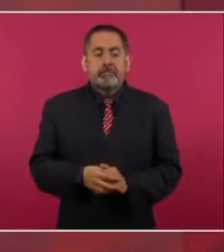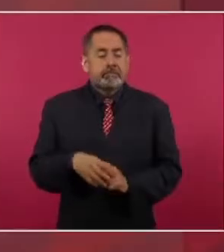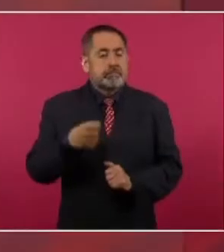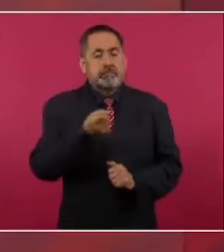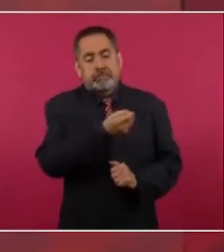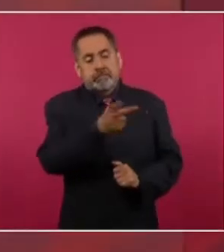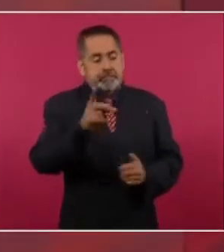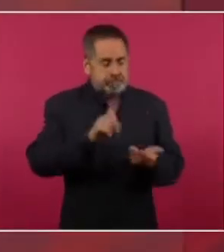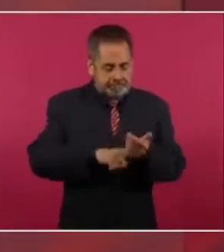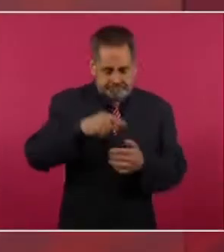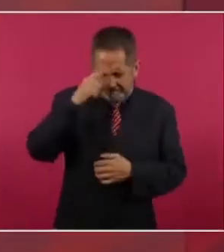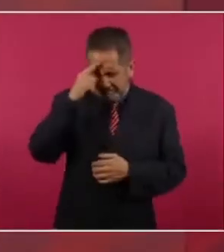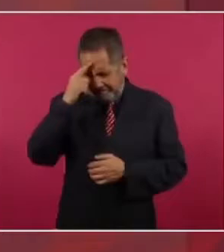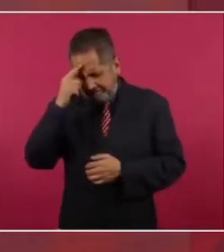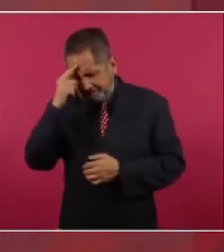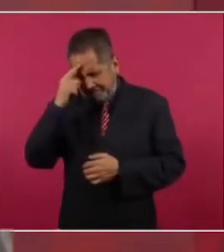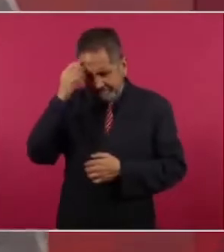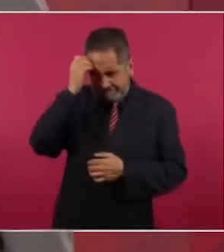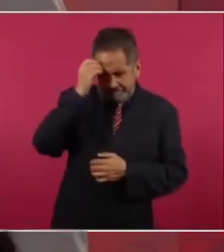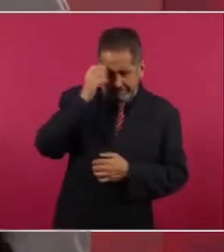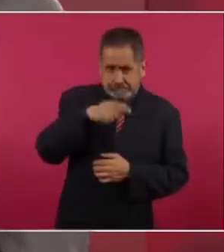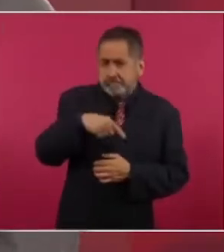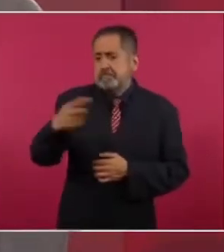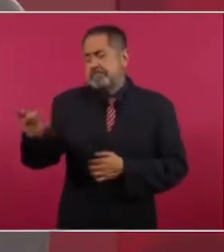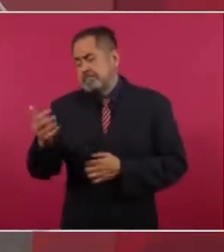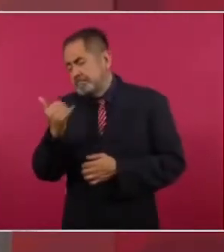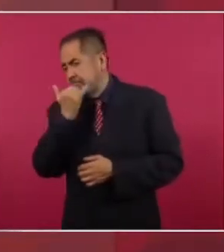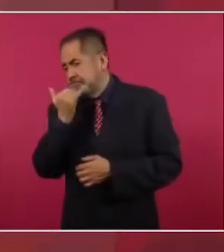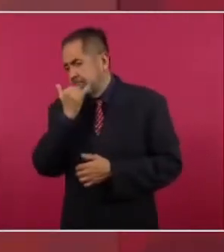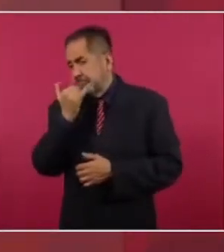quienes me ofrecen disculpas, ¿no?